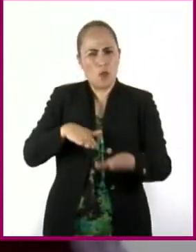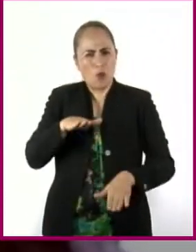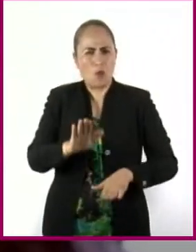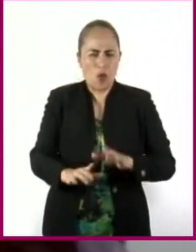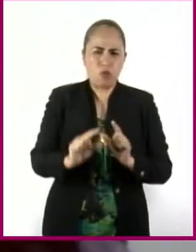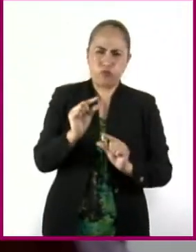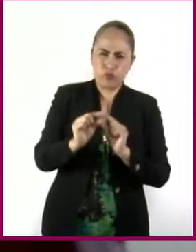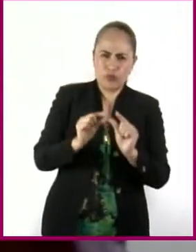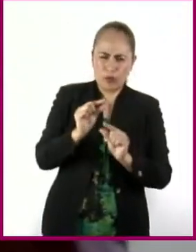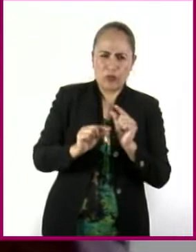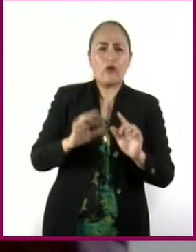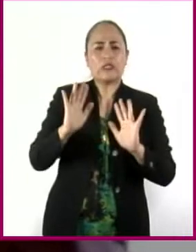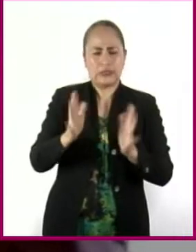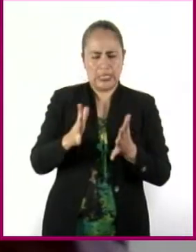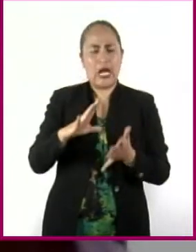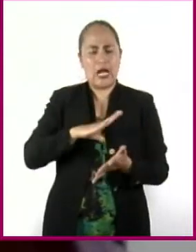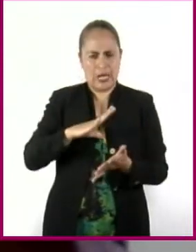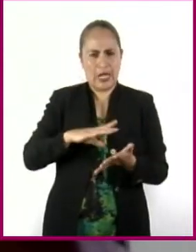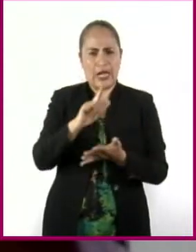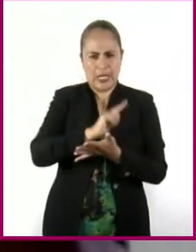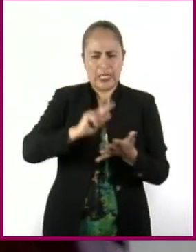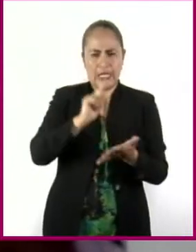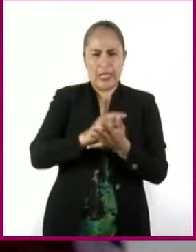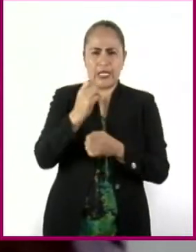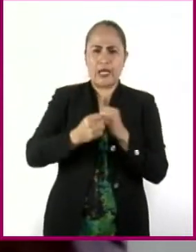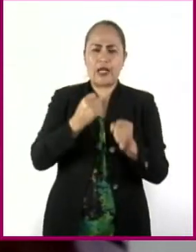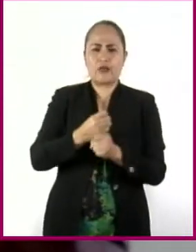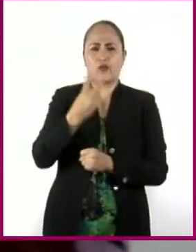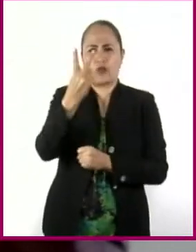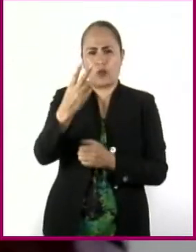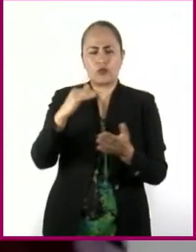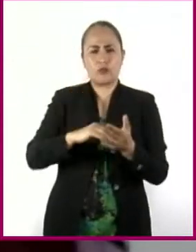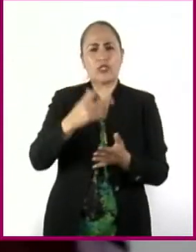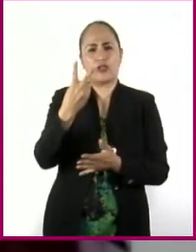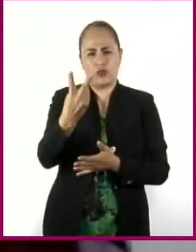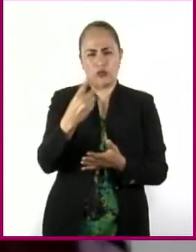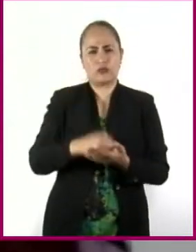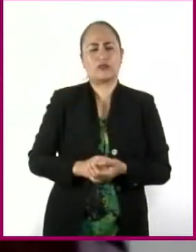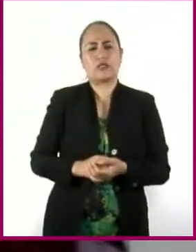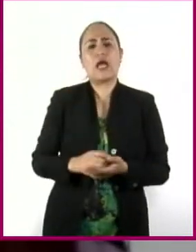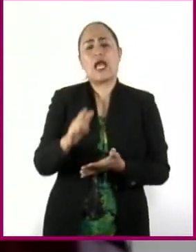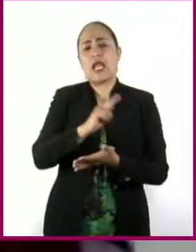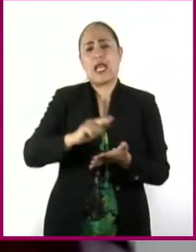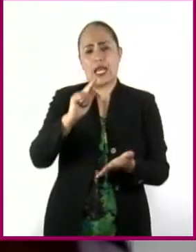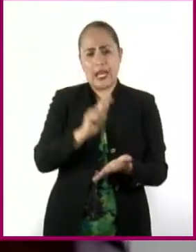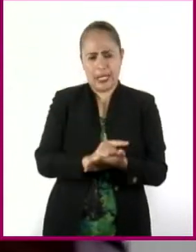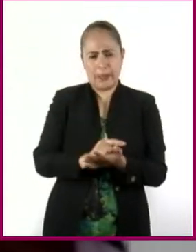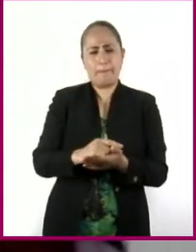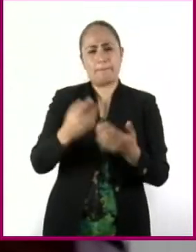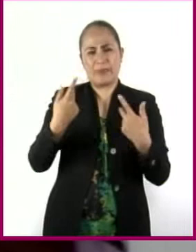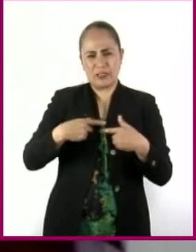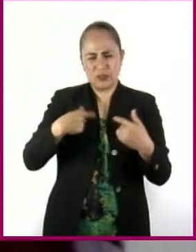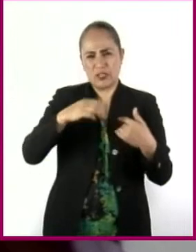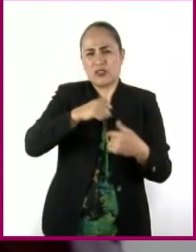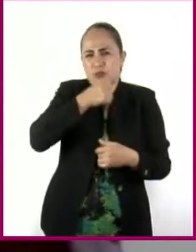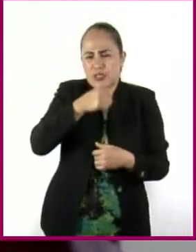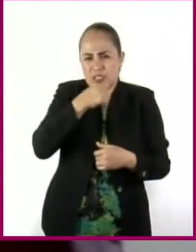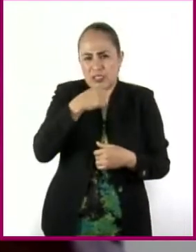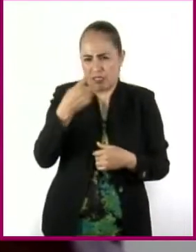Tenemos ya una ley de 2002, la ley de los derechos de las personas mayores, lo contamos ya este